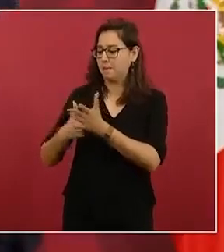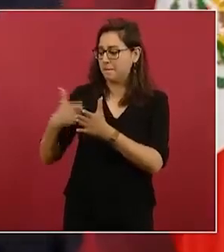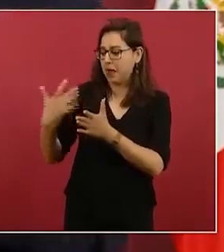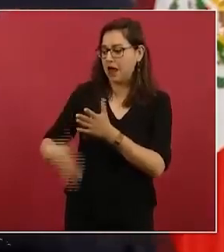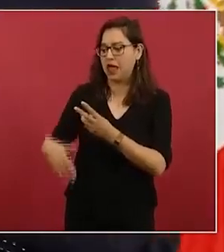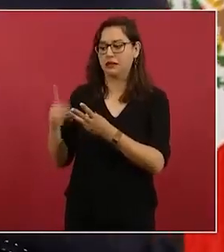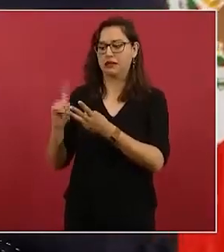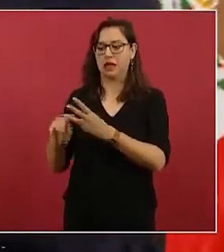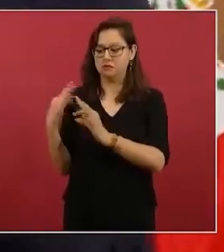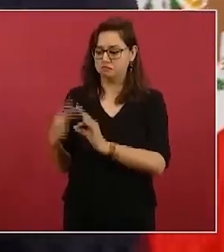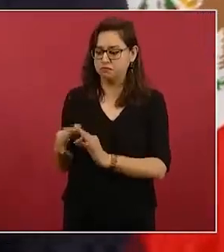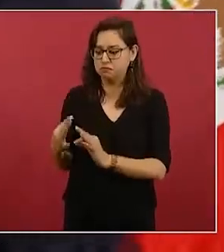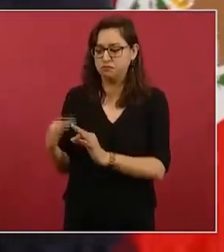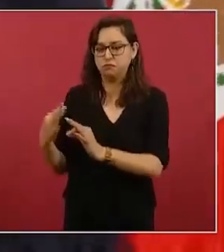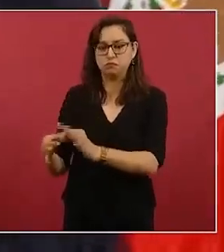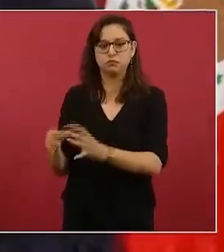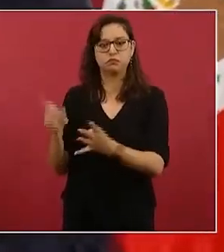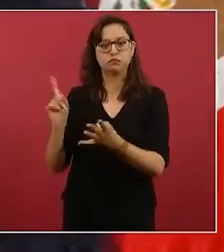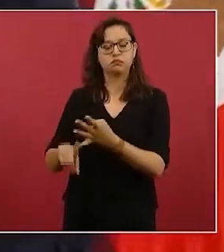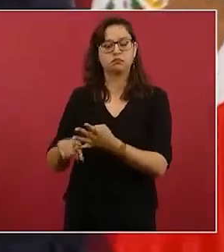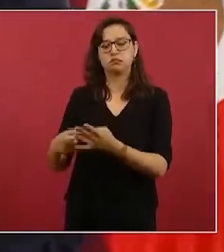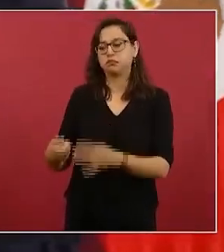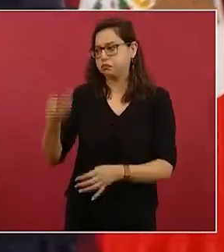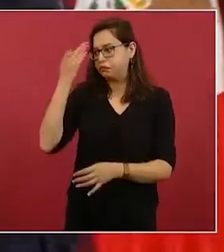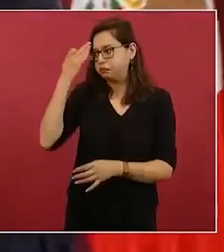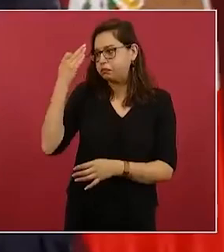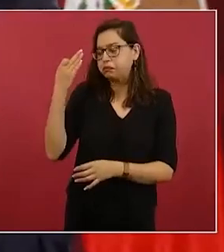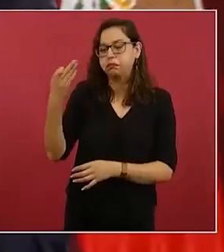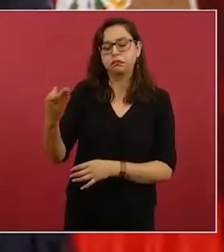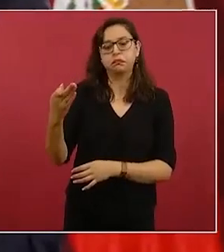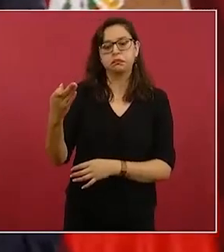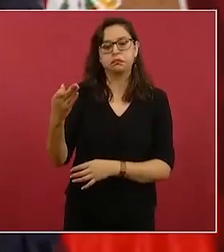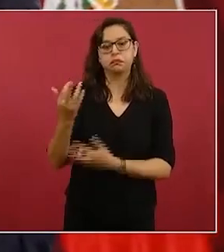se tiene todo el tiempo.